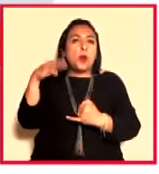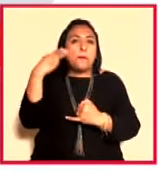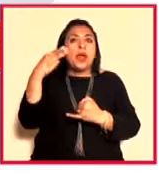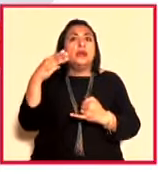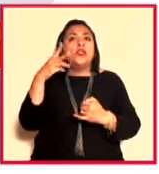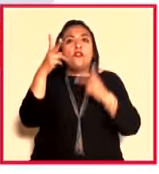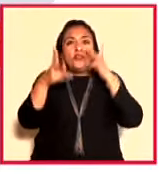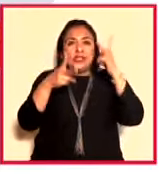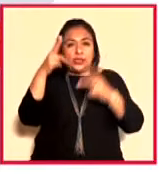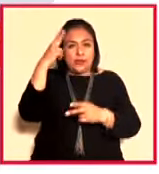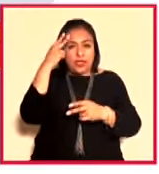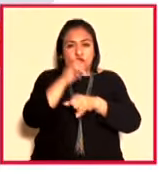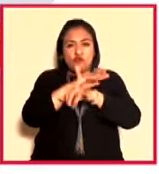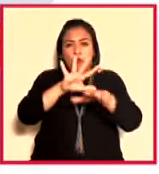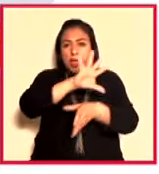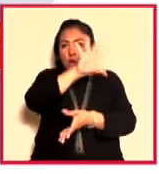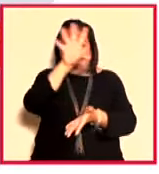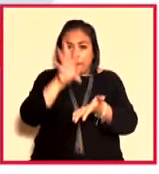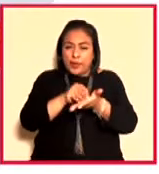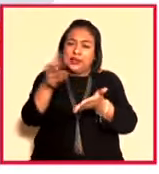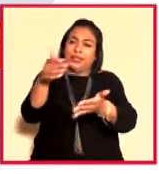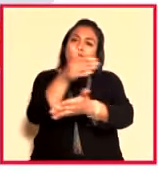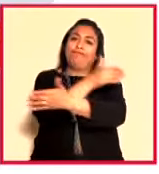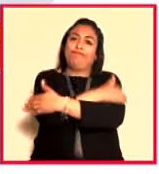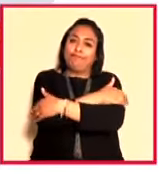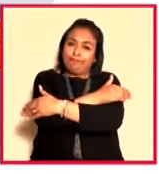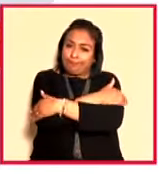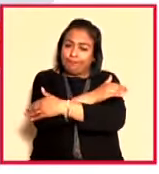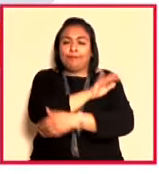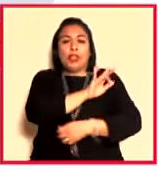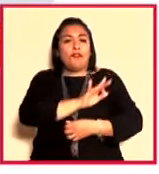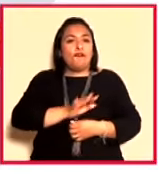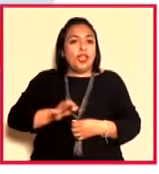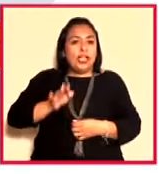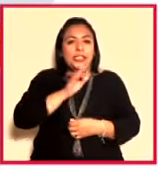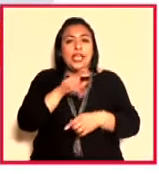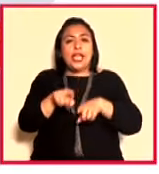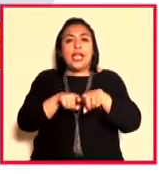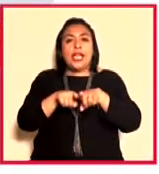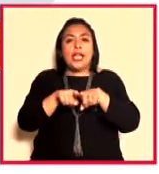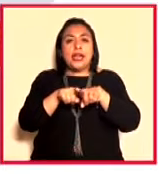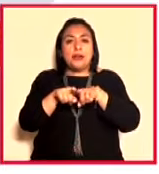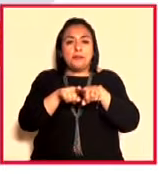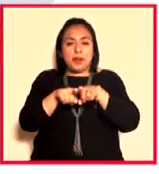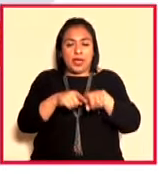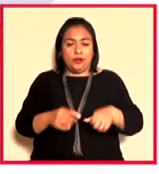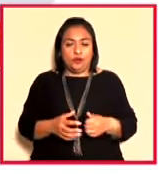la información completa con un fuerte abrazo y una gran felicitación para los hermanos Beltrán.